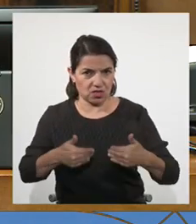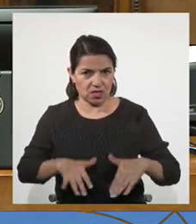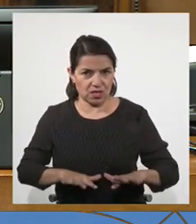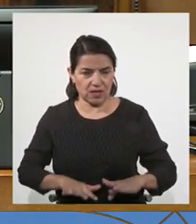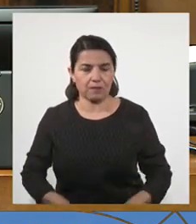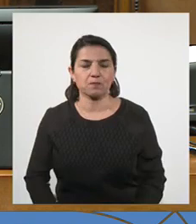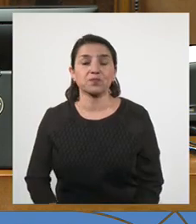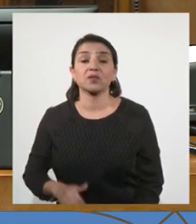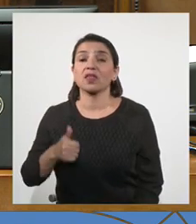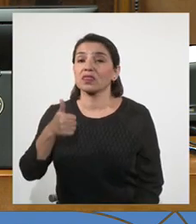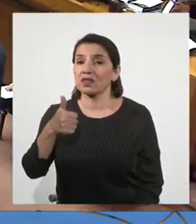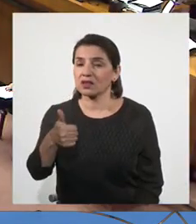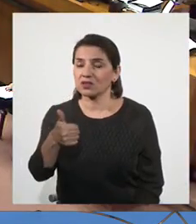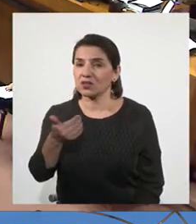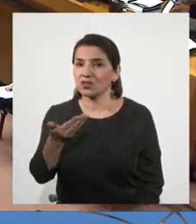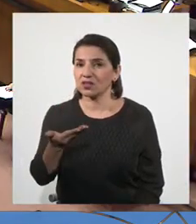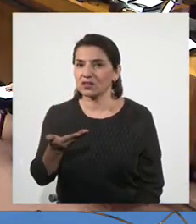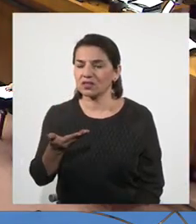¿Director?